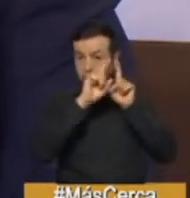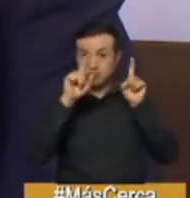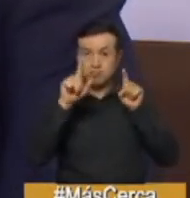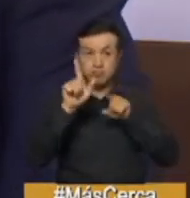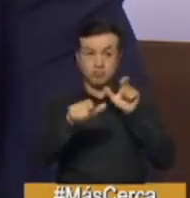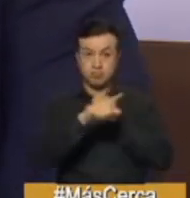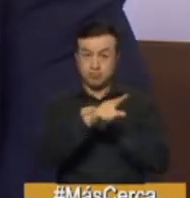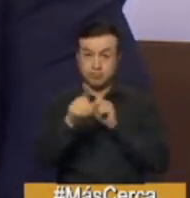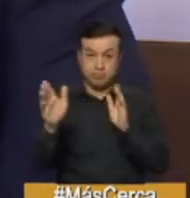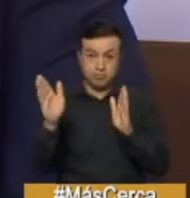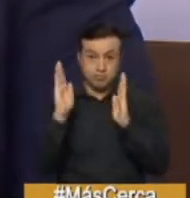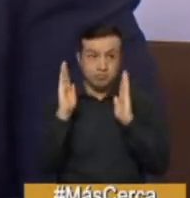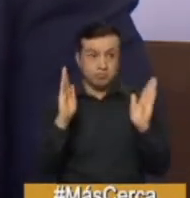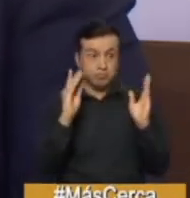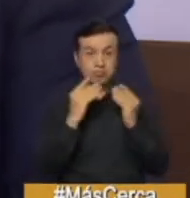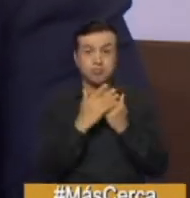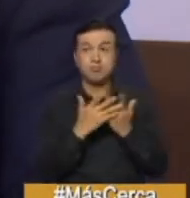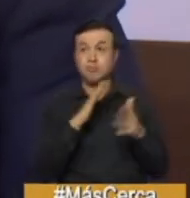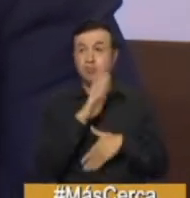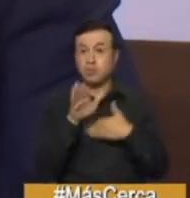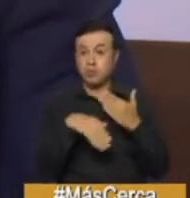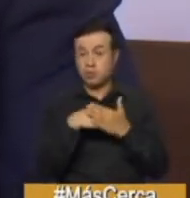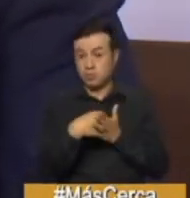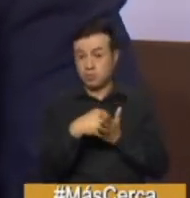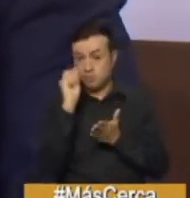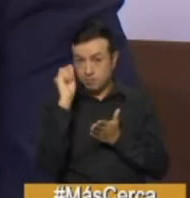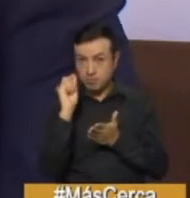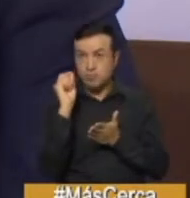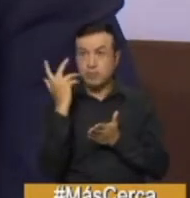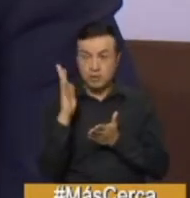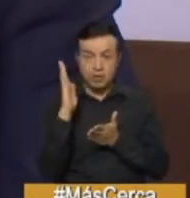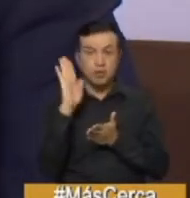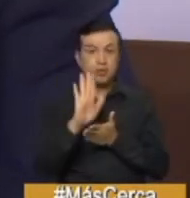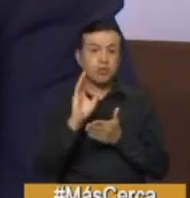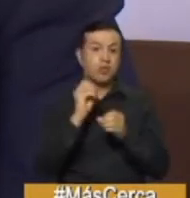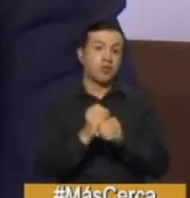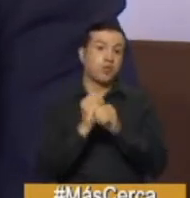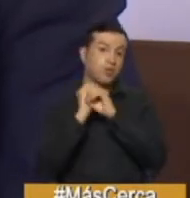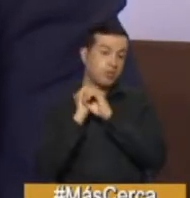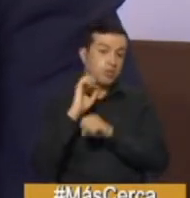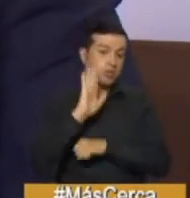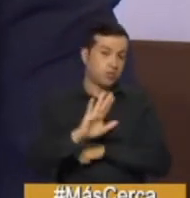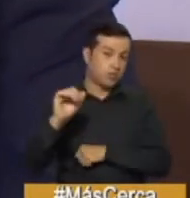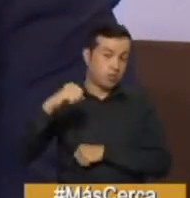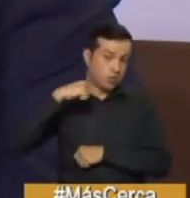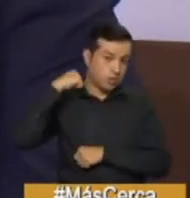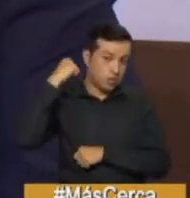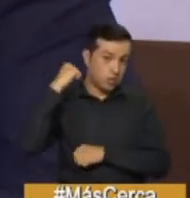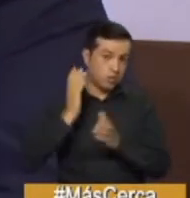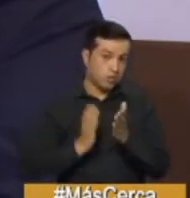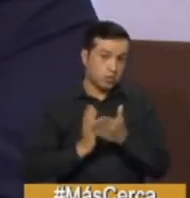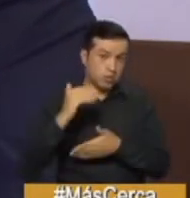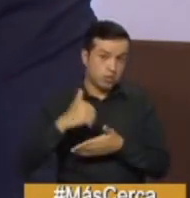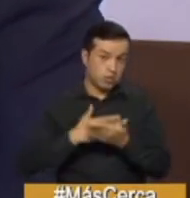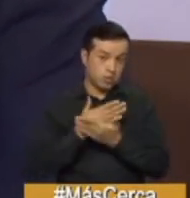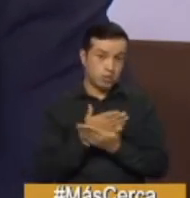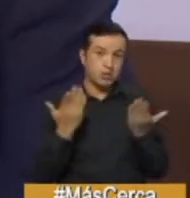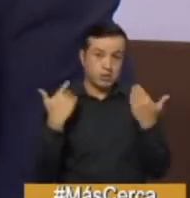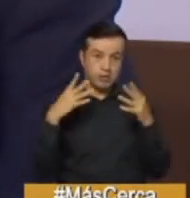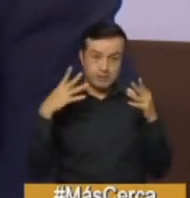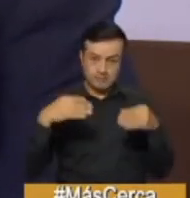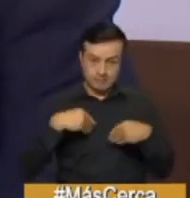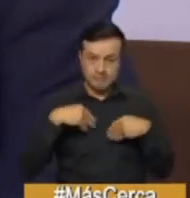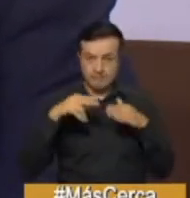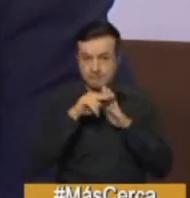nos escuchan también sepan que al tener todo en regla al cumplir con sus obligaciones también tienen el derecho a acceder a exigir el cumplimiento